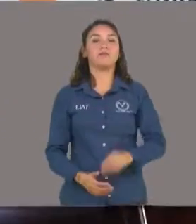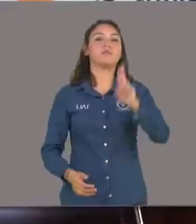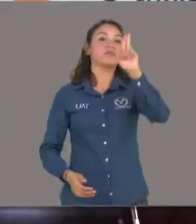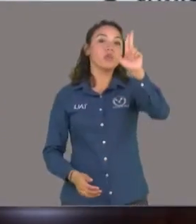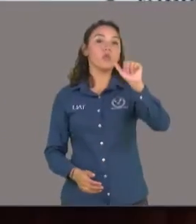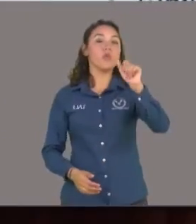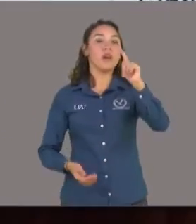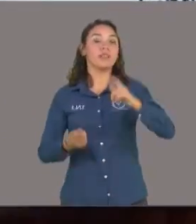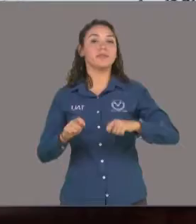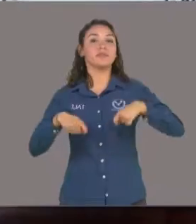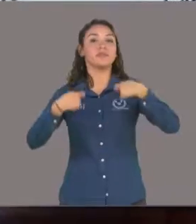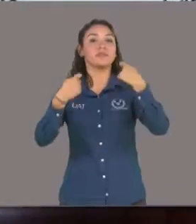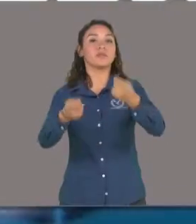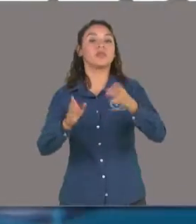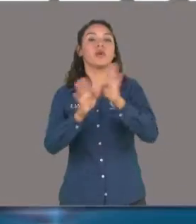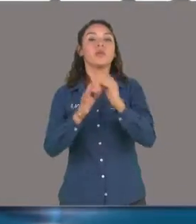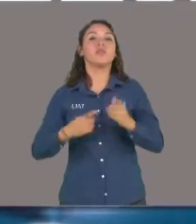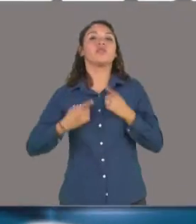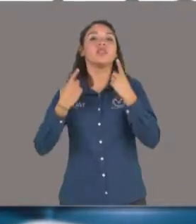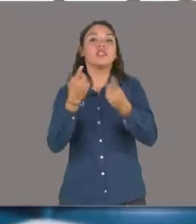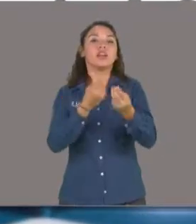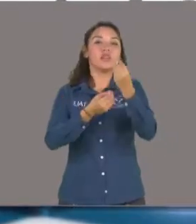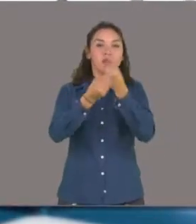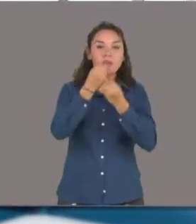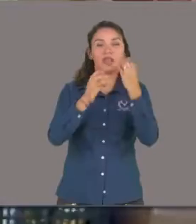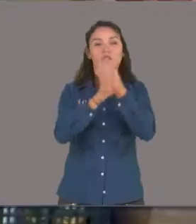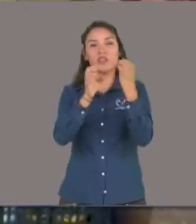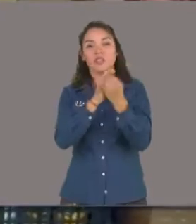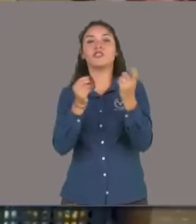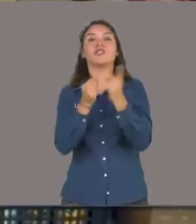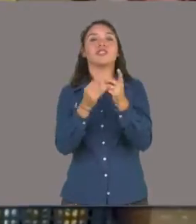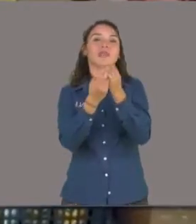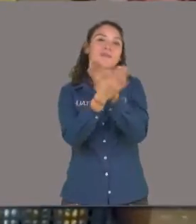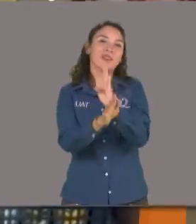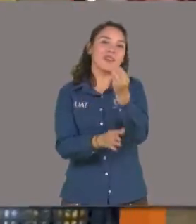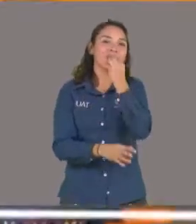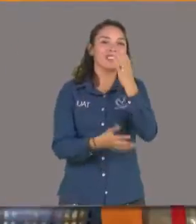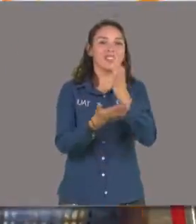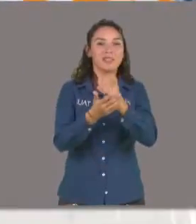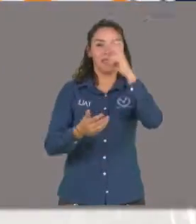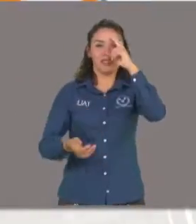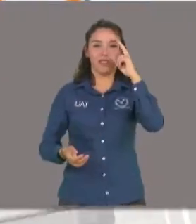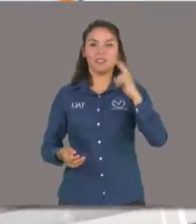La UAD entrega la donación de productos comestibles al Banco de Alimentos de Ciudad Victoria.